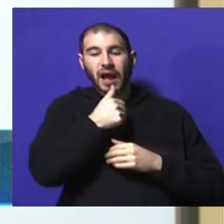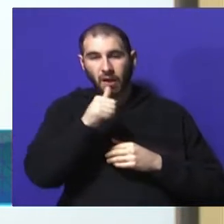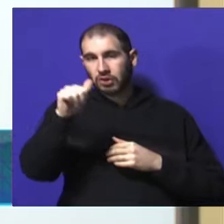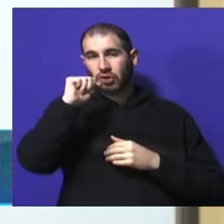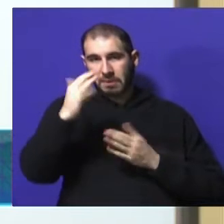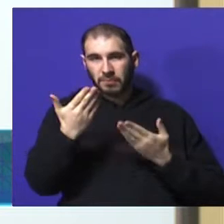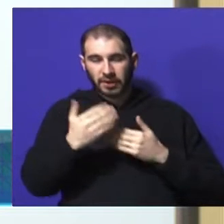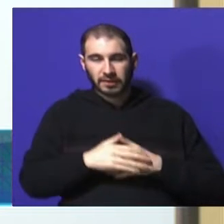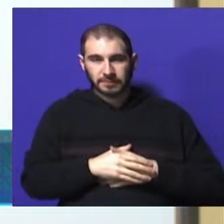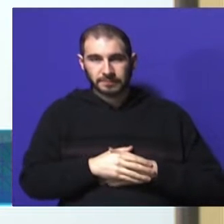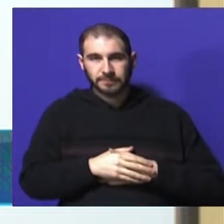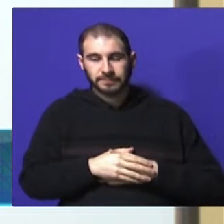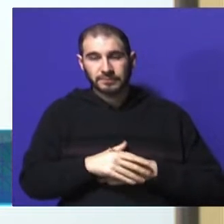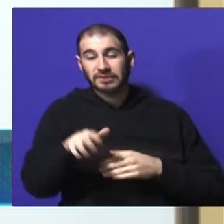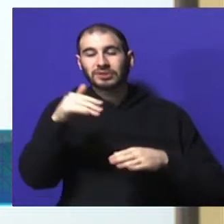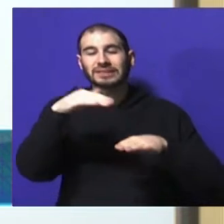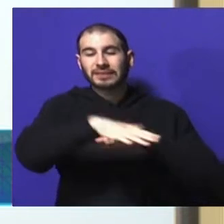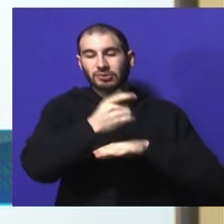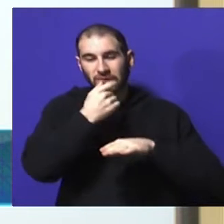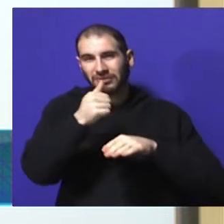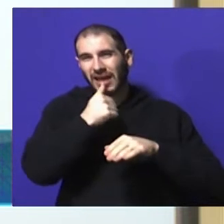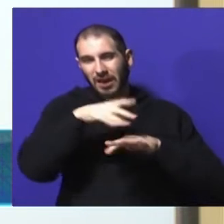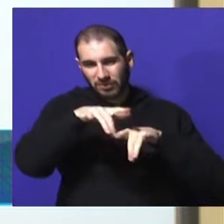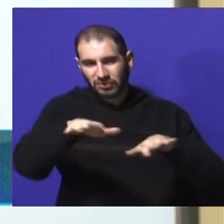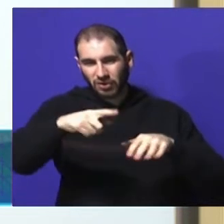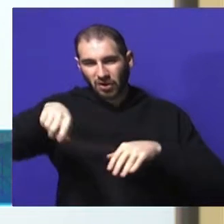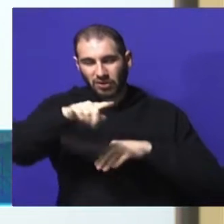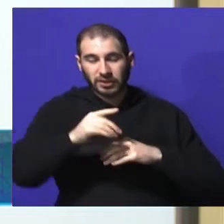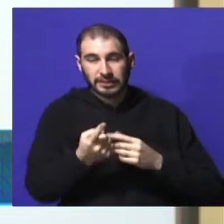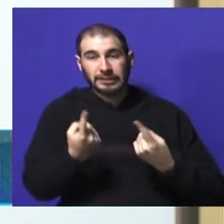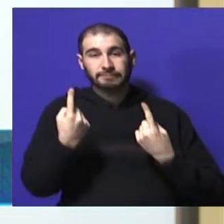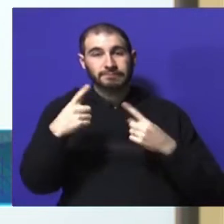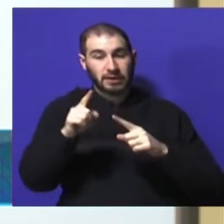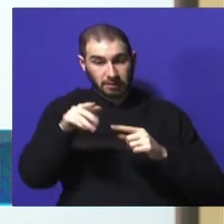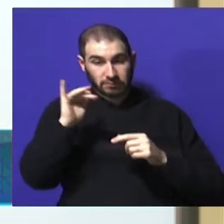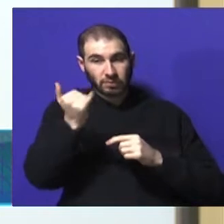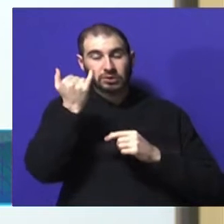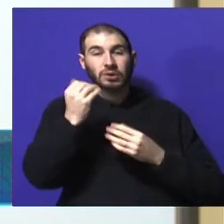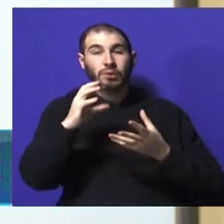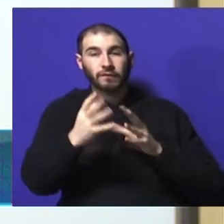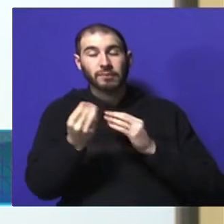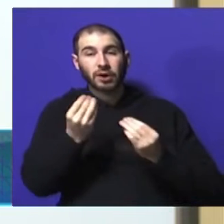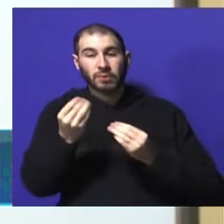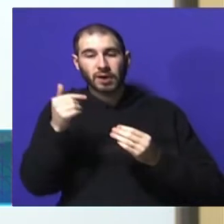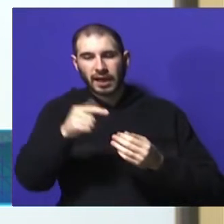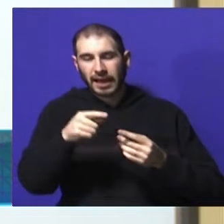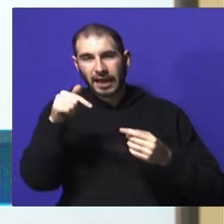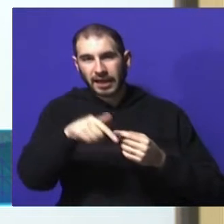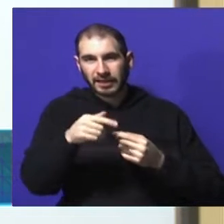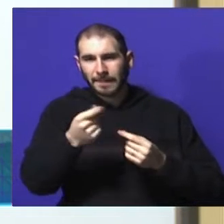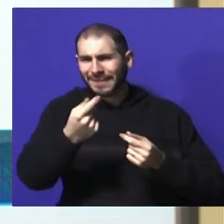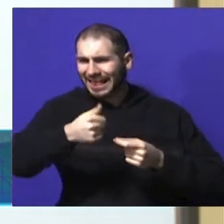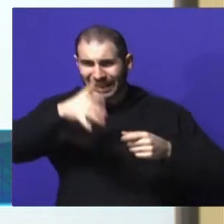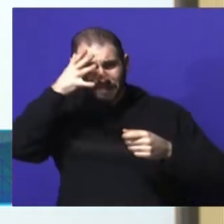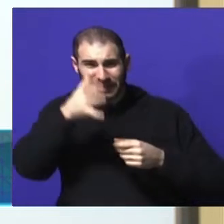potable para la ciudad del Mendoza y el Gran Mendoza. Pero ahí vimos cómo justamente la enorme cantidad de